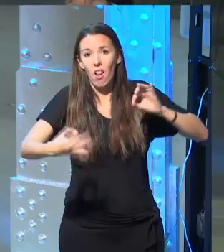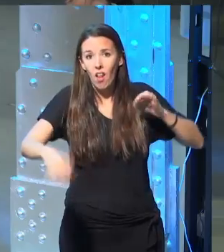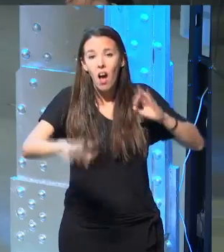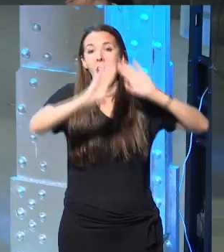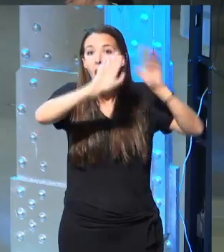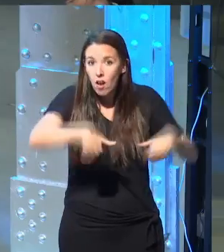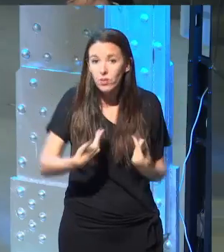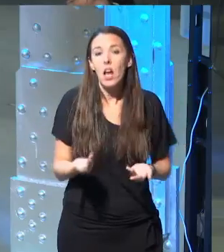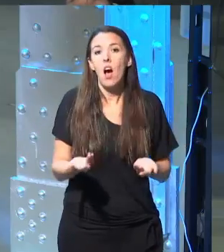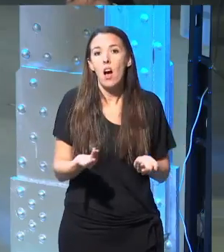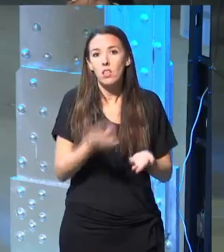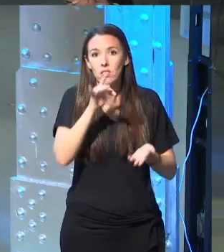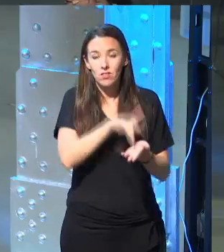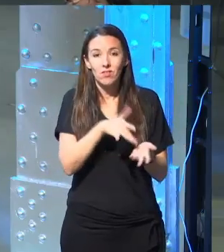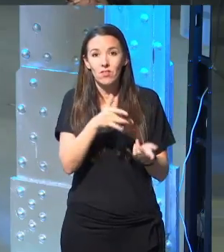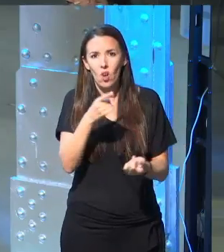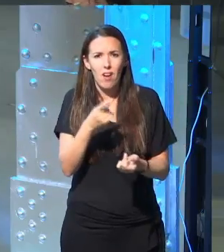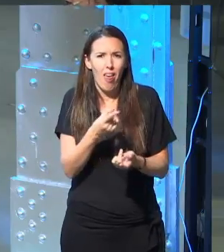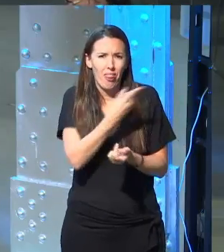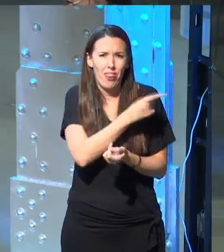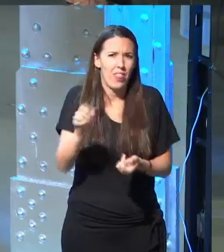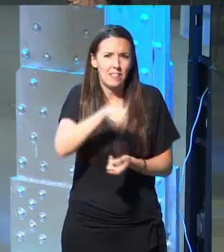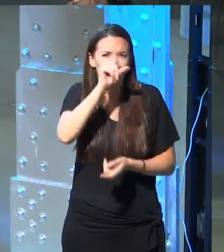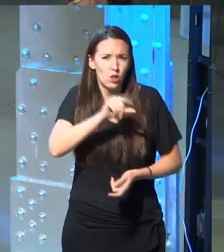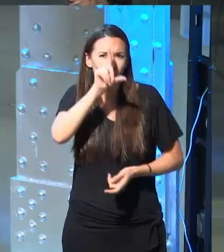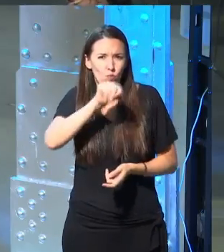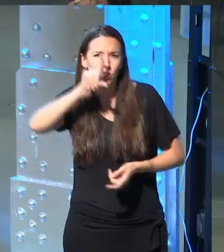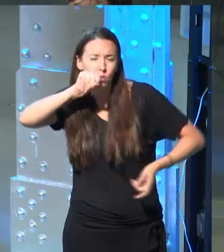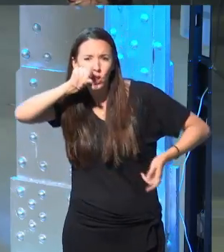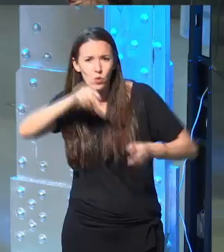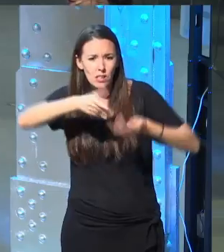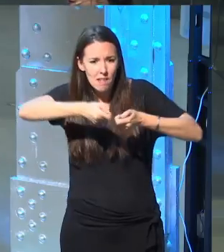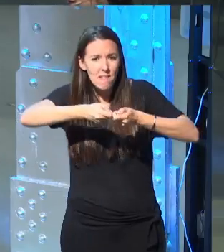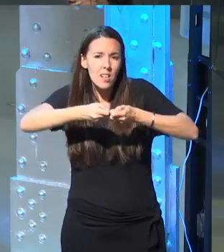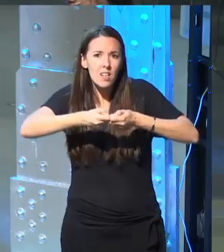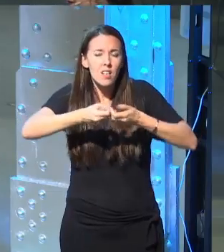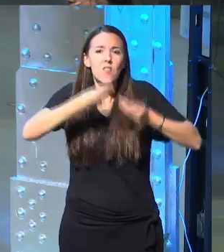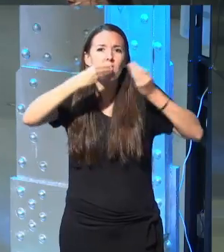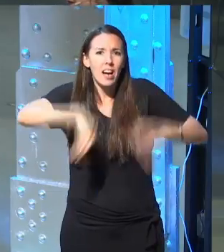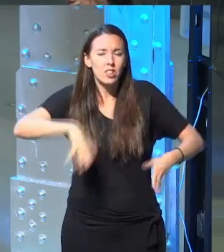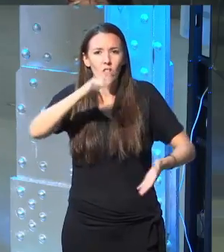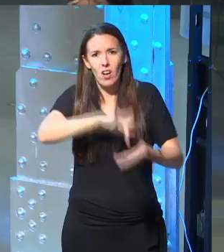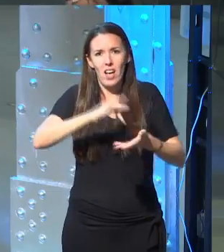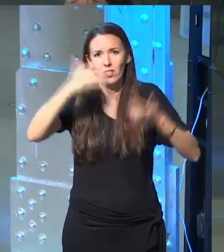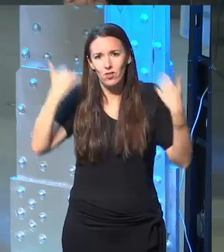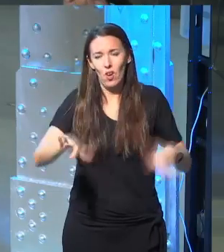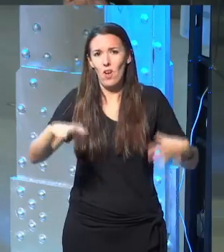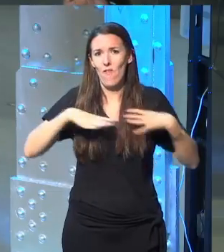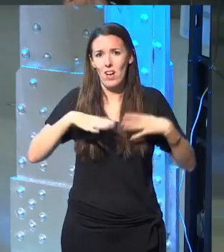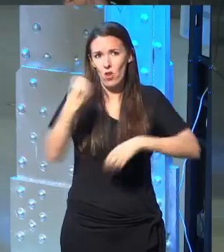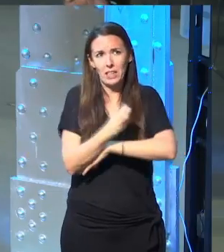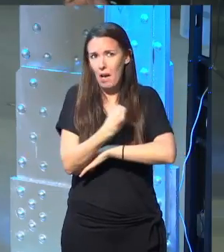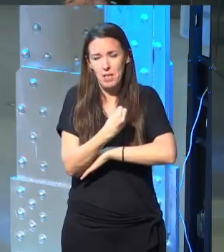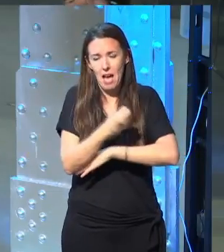continué la historia, al final acabé haciendo cientos de tweets, una historia épica que me echó más que las vacaciones de